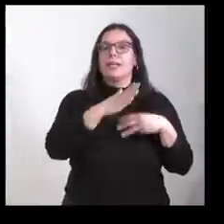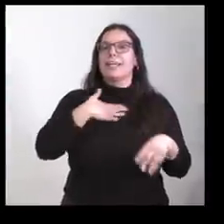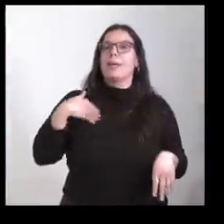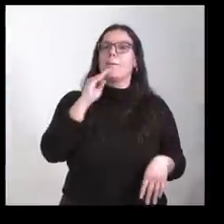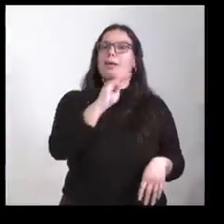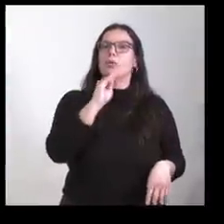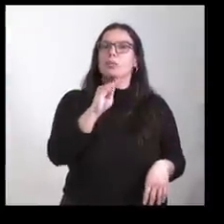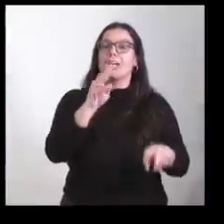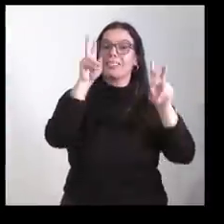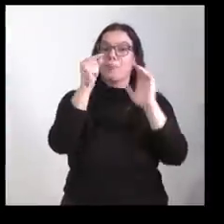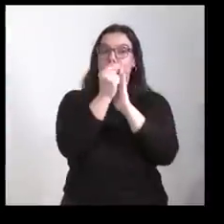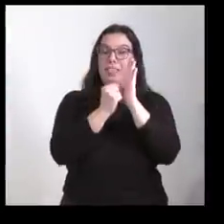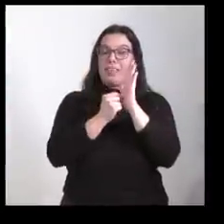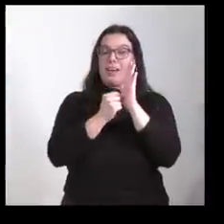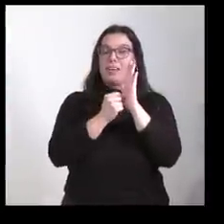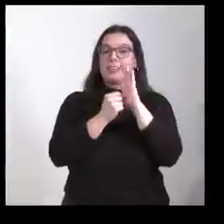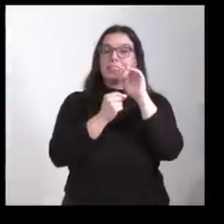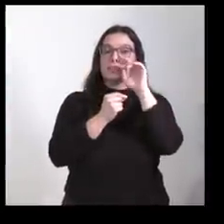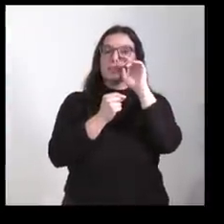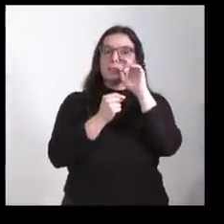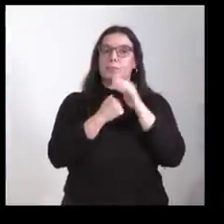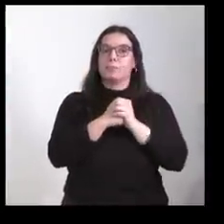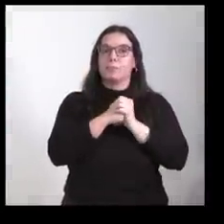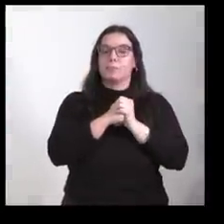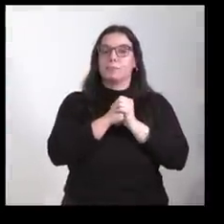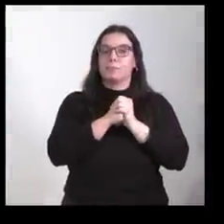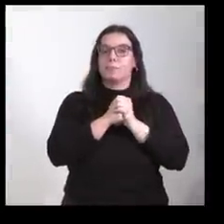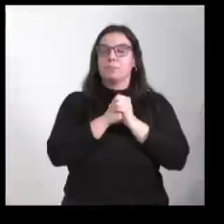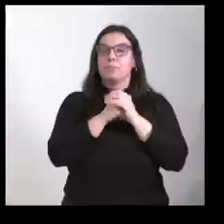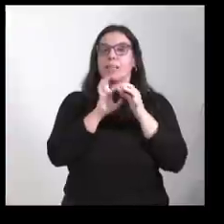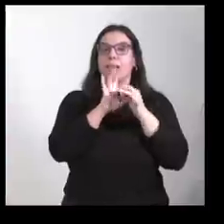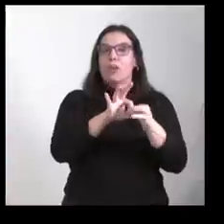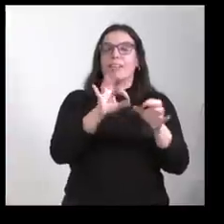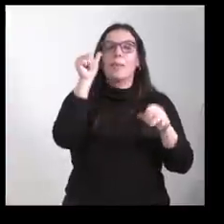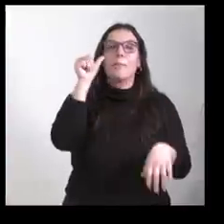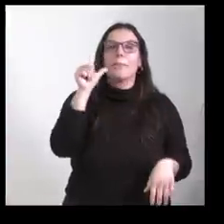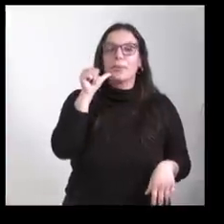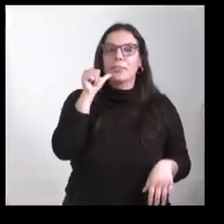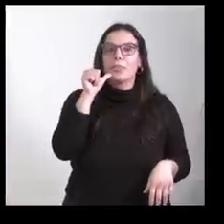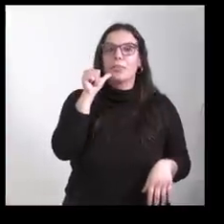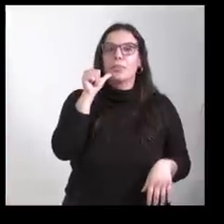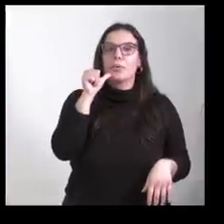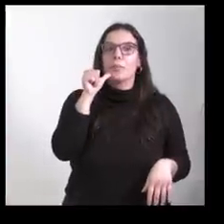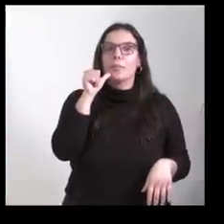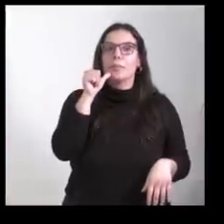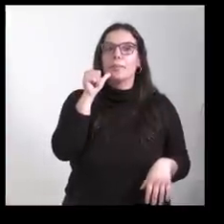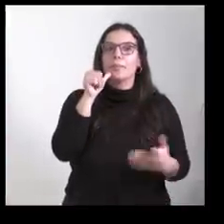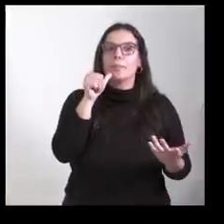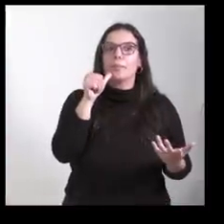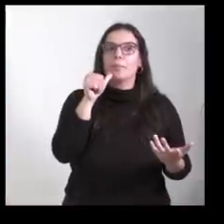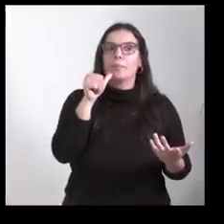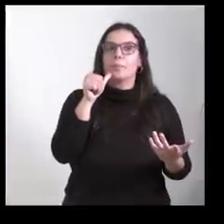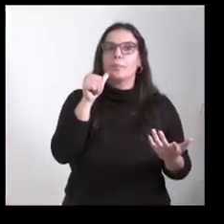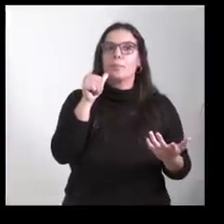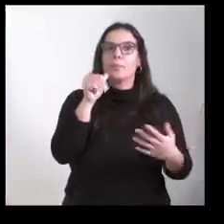estas medidas relativas al embarazo Qué aportan desde el punto de vista